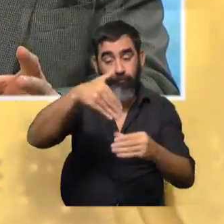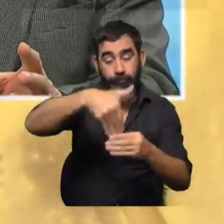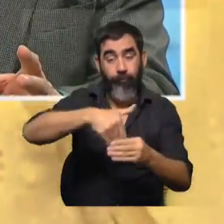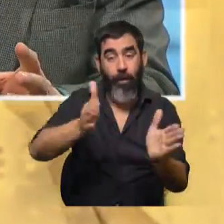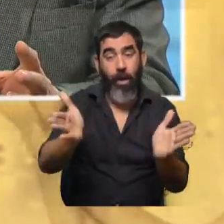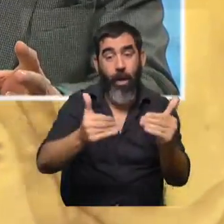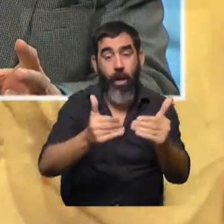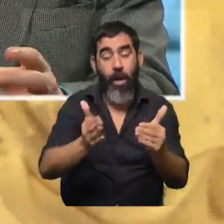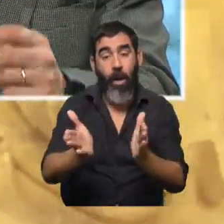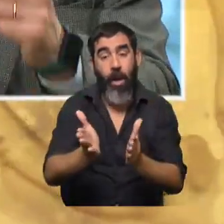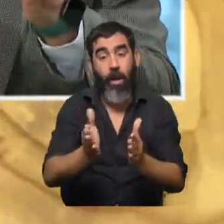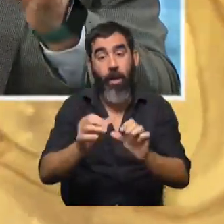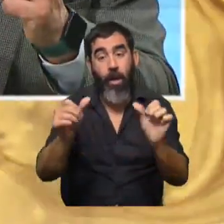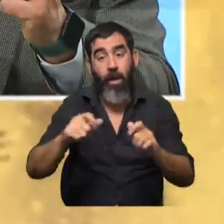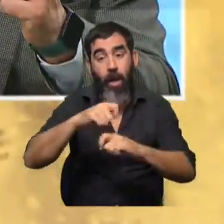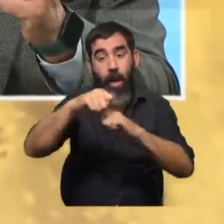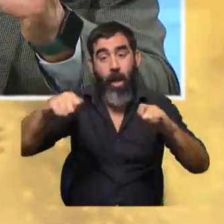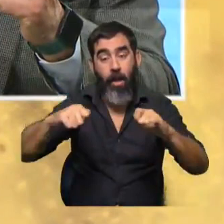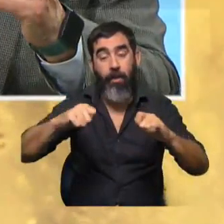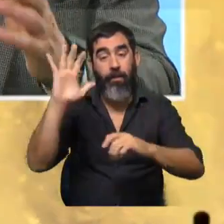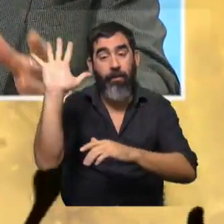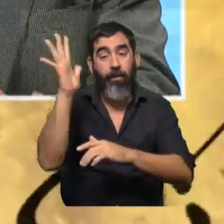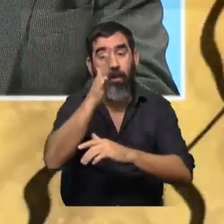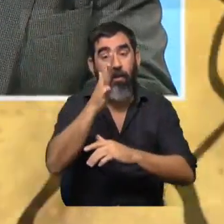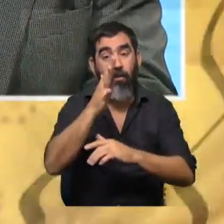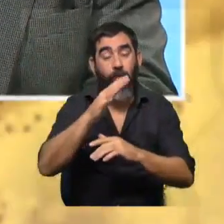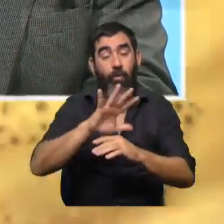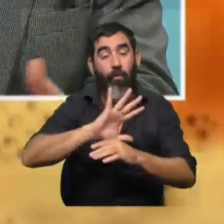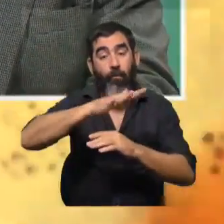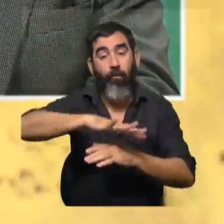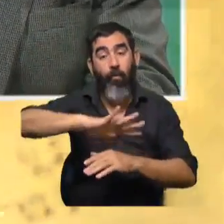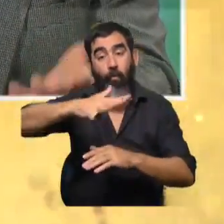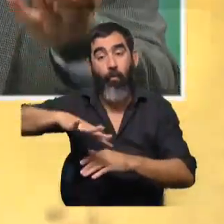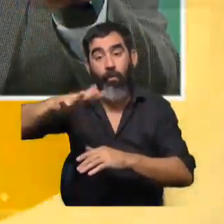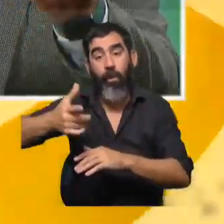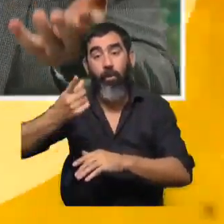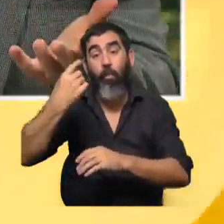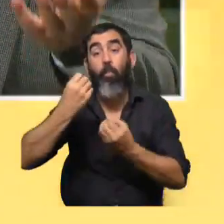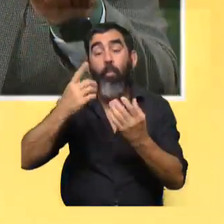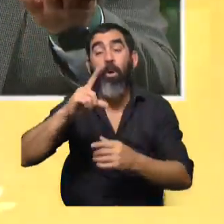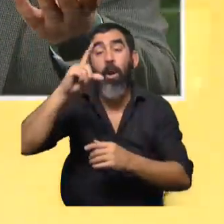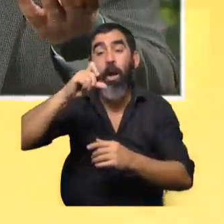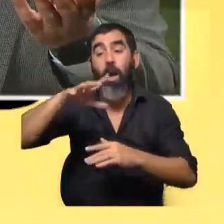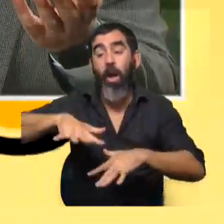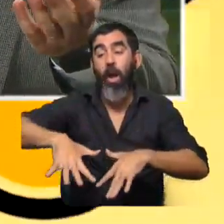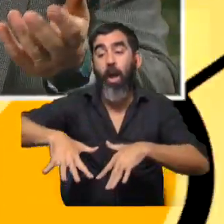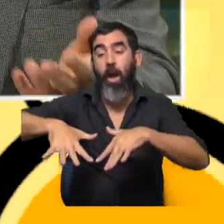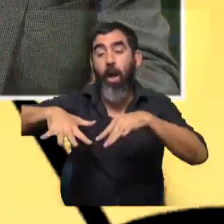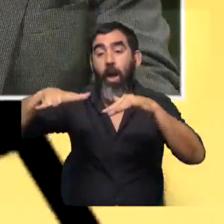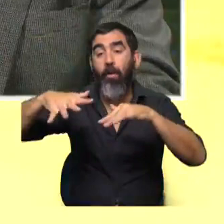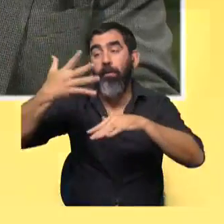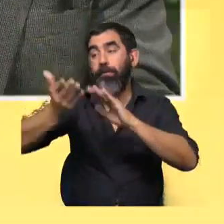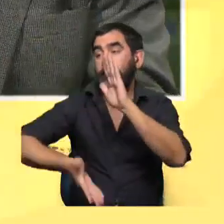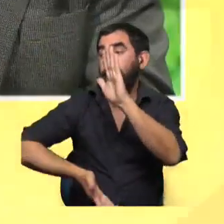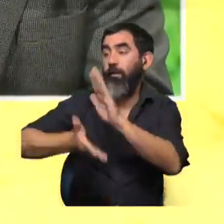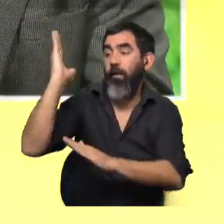cajones que están atados a los árboles y con flotadores. Pero cuando sube el río, si no se lo llevaría y